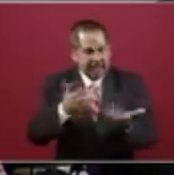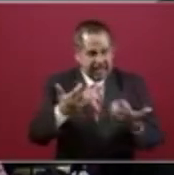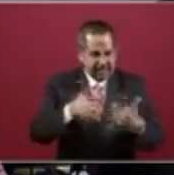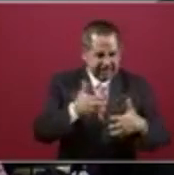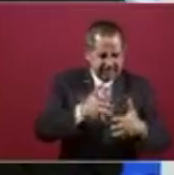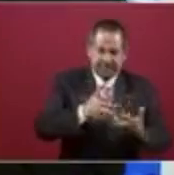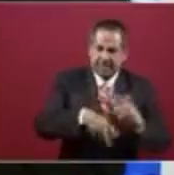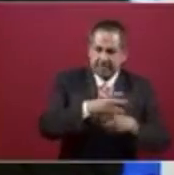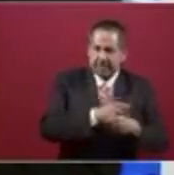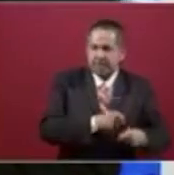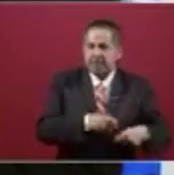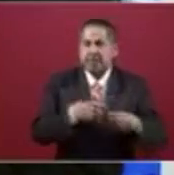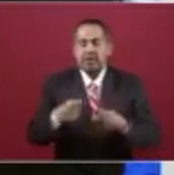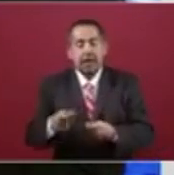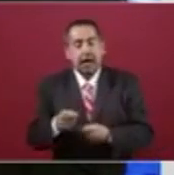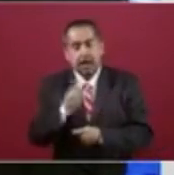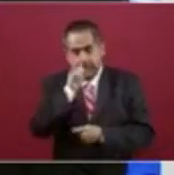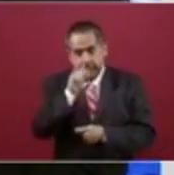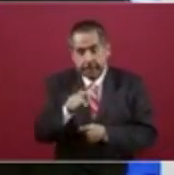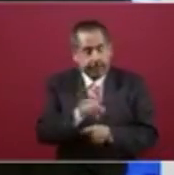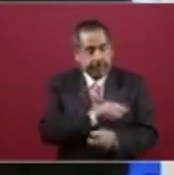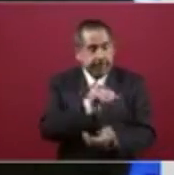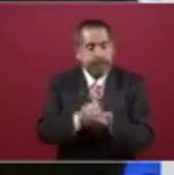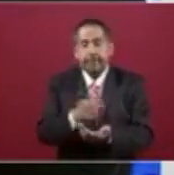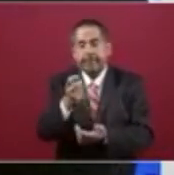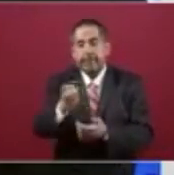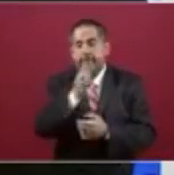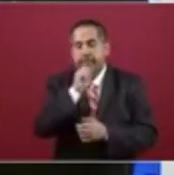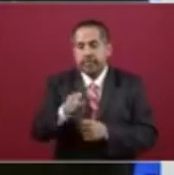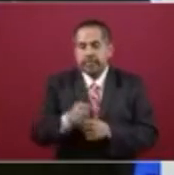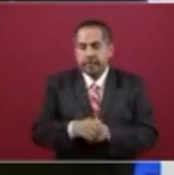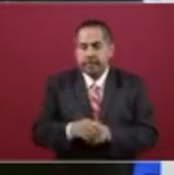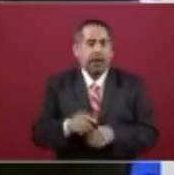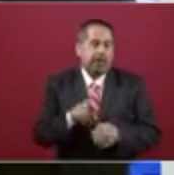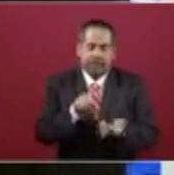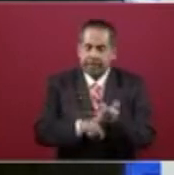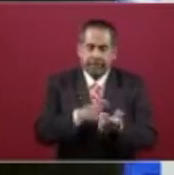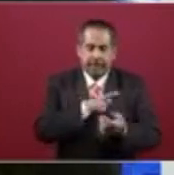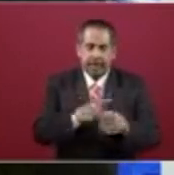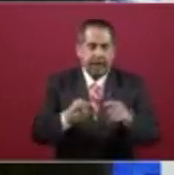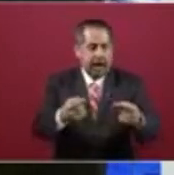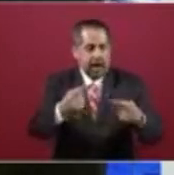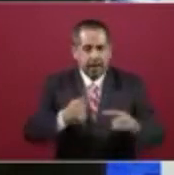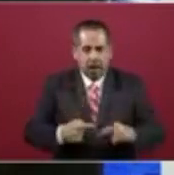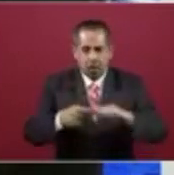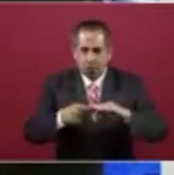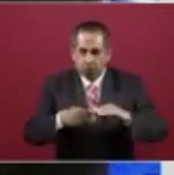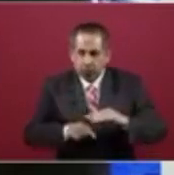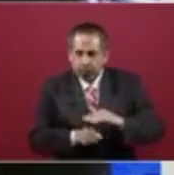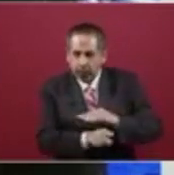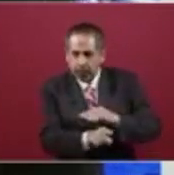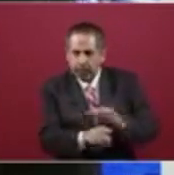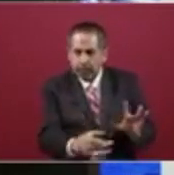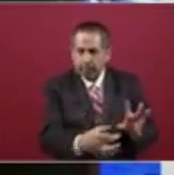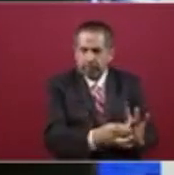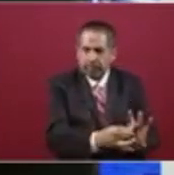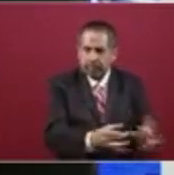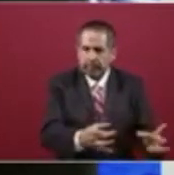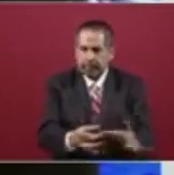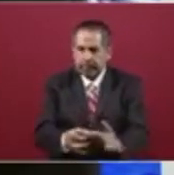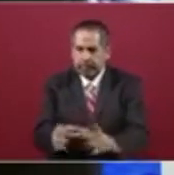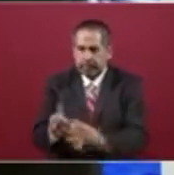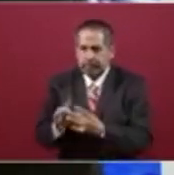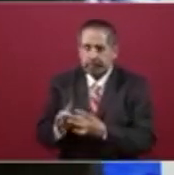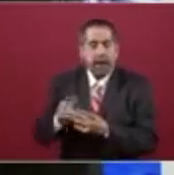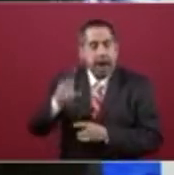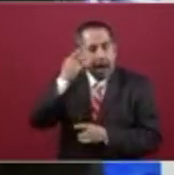las instalaciones que hay, y a eso se refiere esto. Estos pozos tienen que interconectarse con las instalaciones que se tienen en la zona de Campeche y en